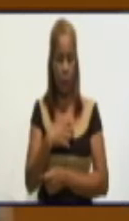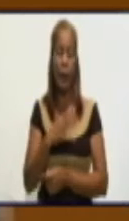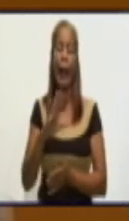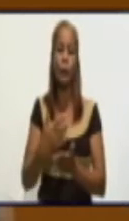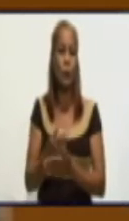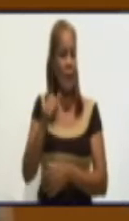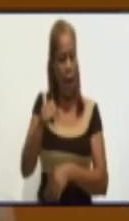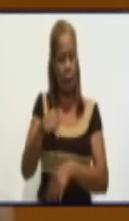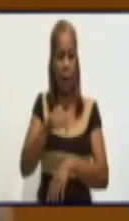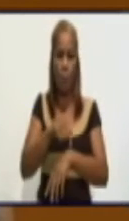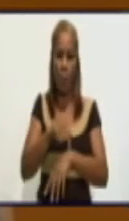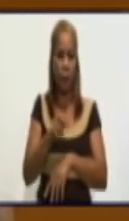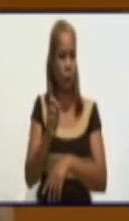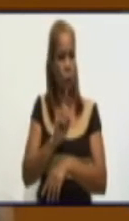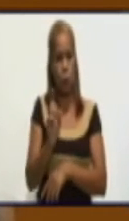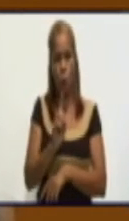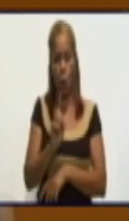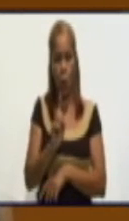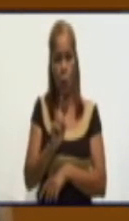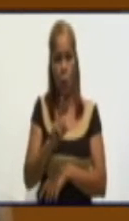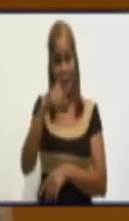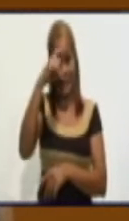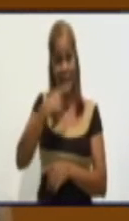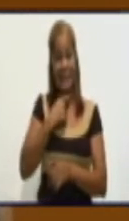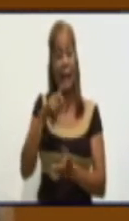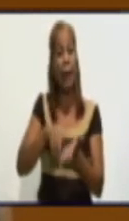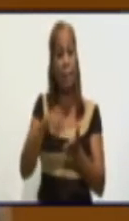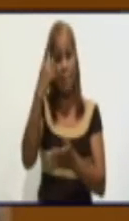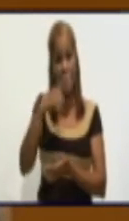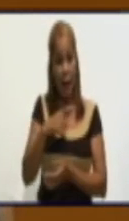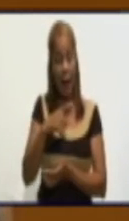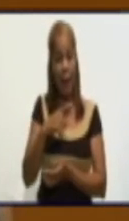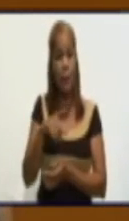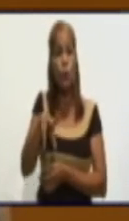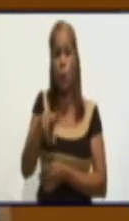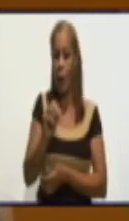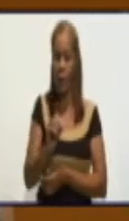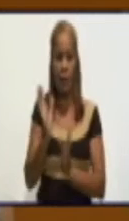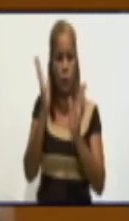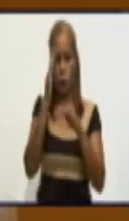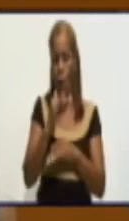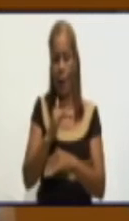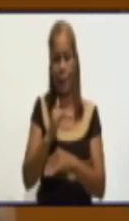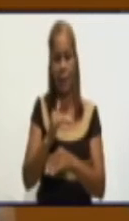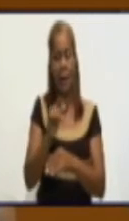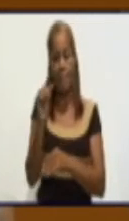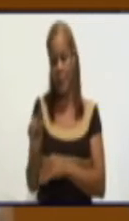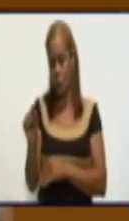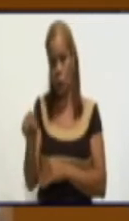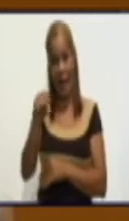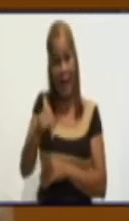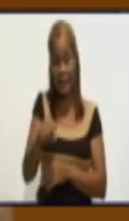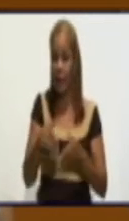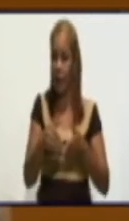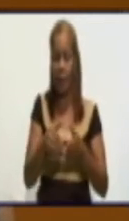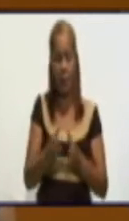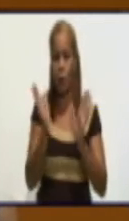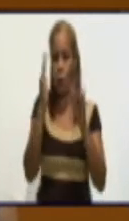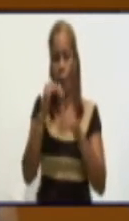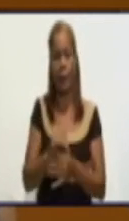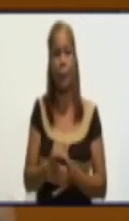diagnosticado ninguna cepa de estas importadas que están circulando en otras provincias acá en granma no afortunadamente